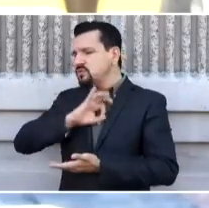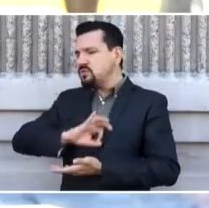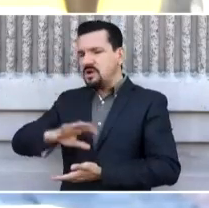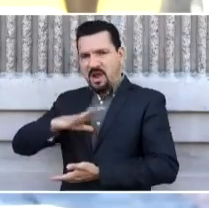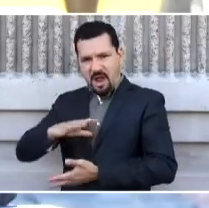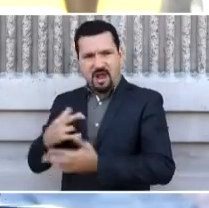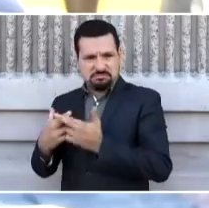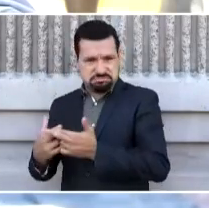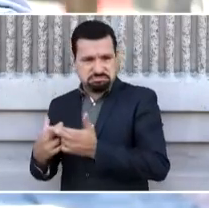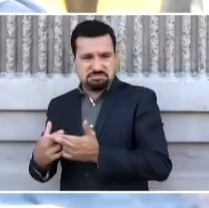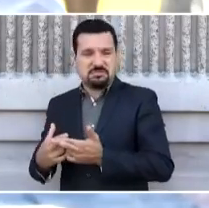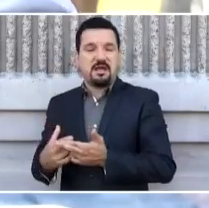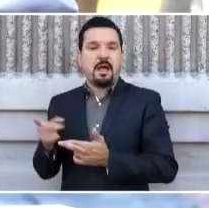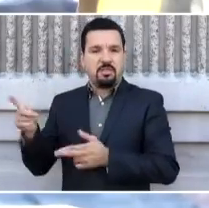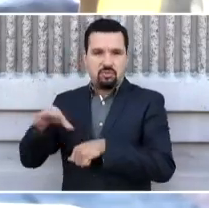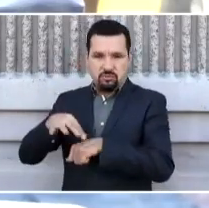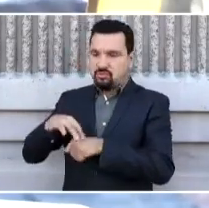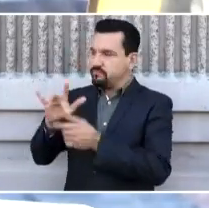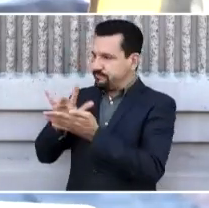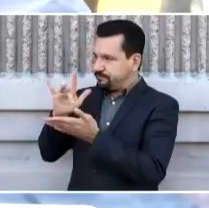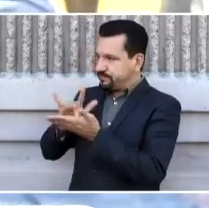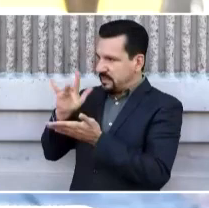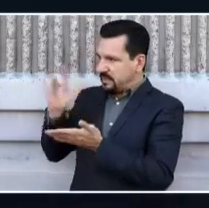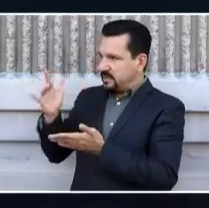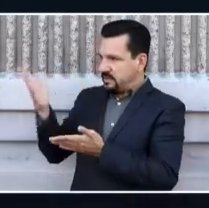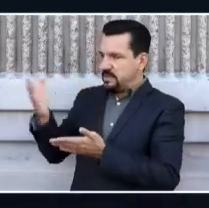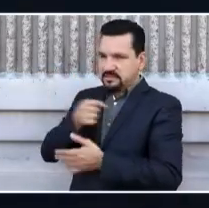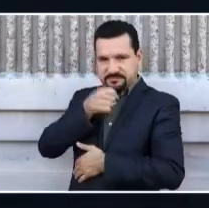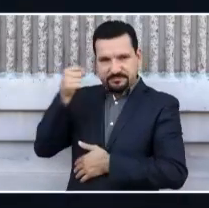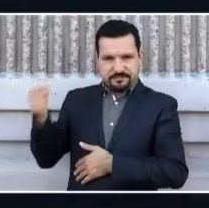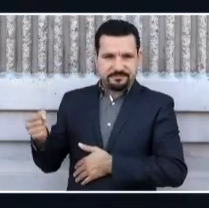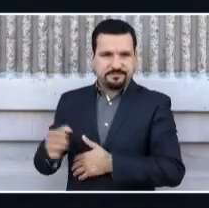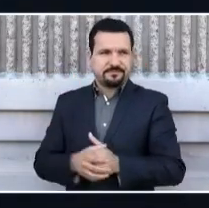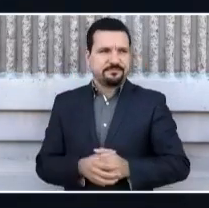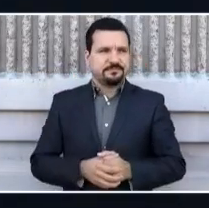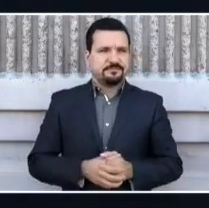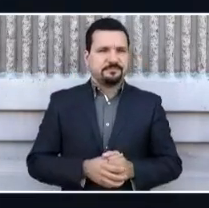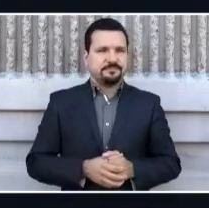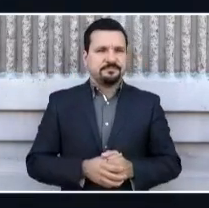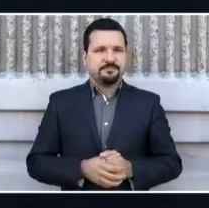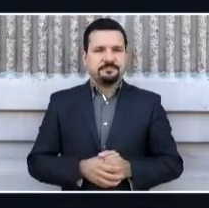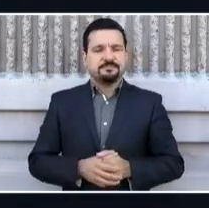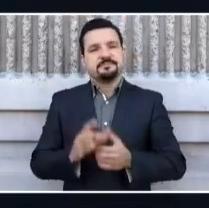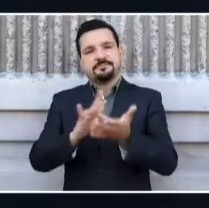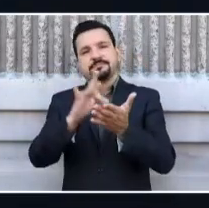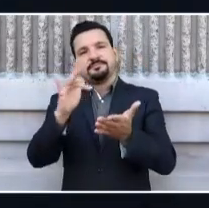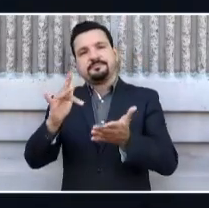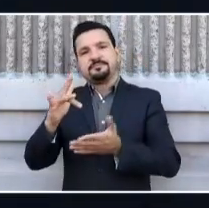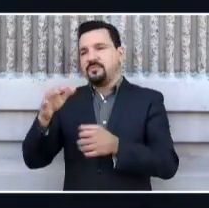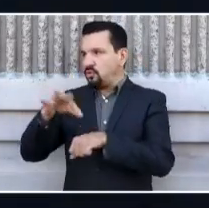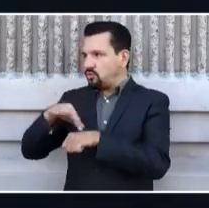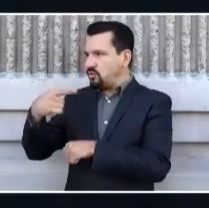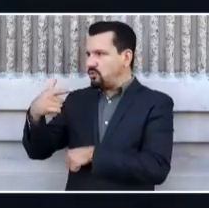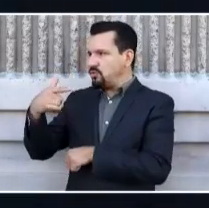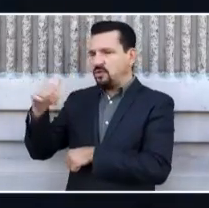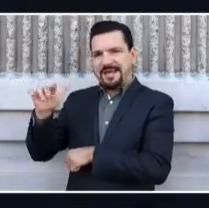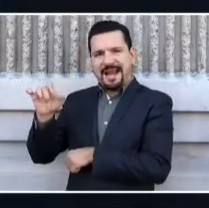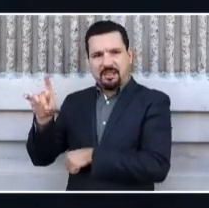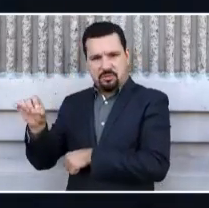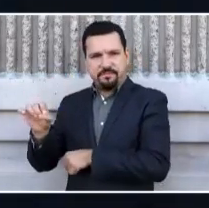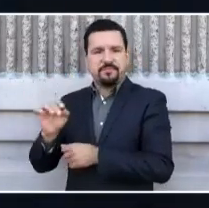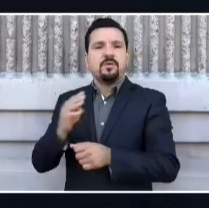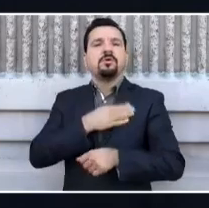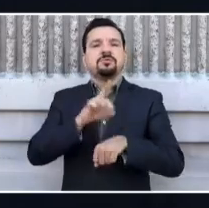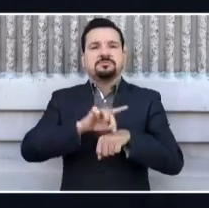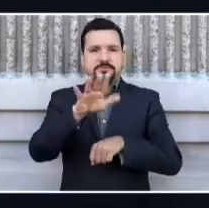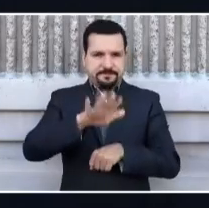Entonces, doctor, muchas gracias y los dejo con él, por favor. Muchas gracias, Gerardo. Muy buenos días a